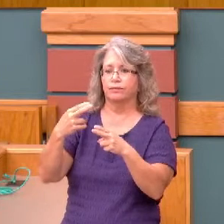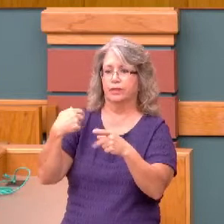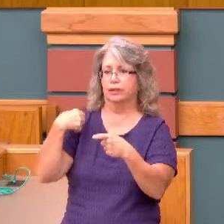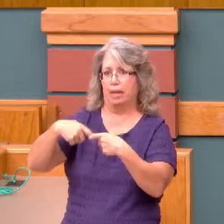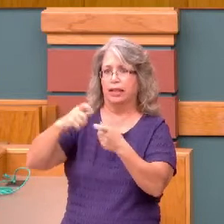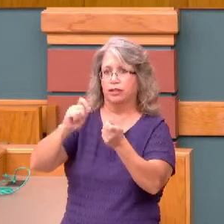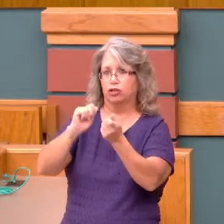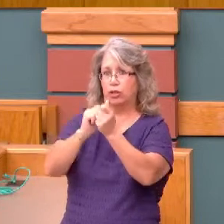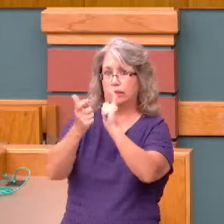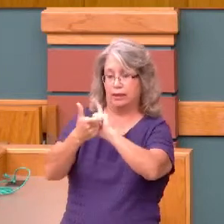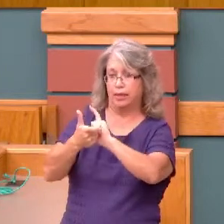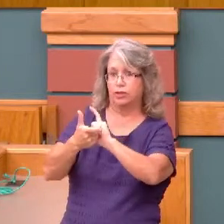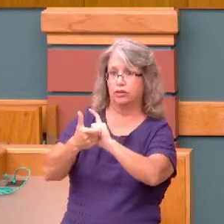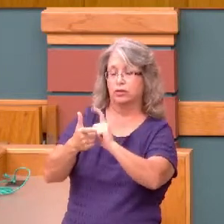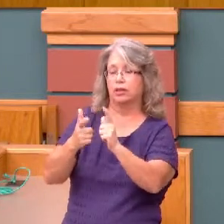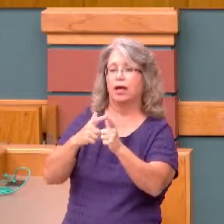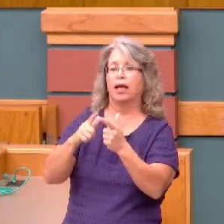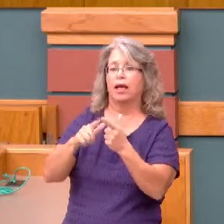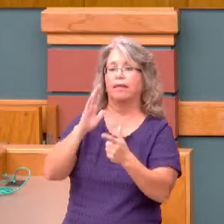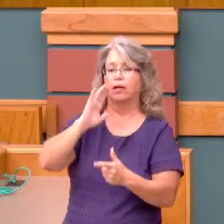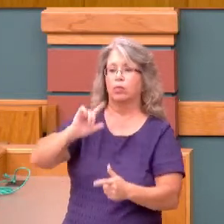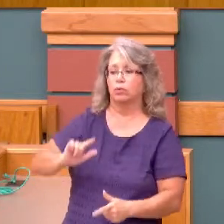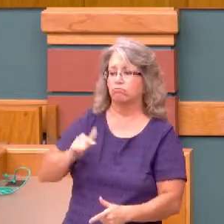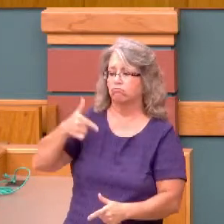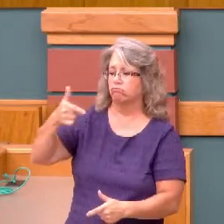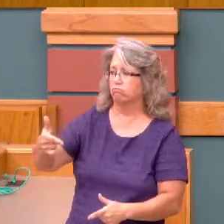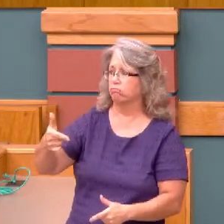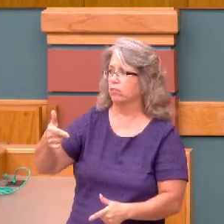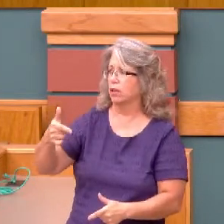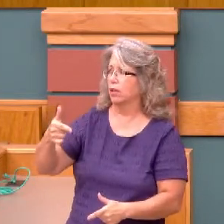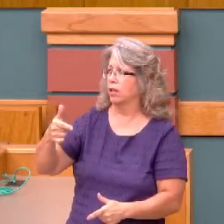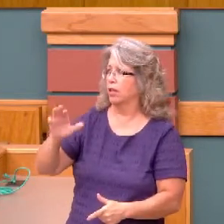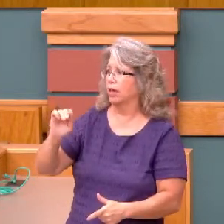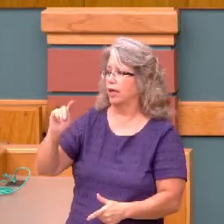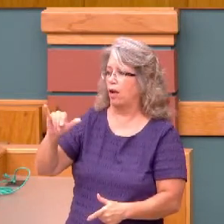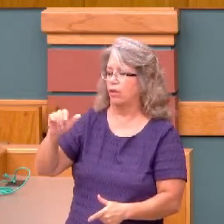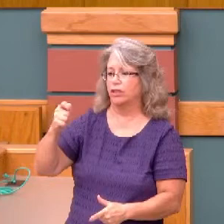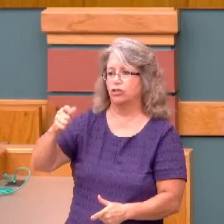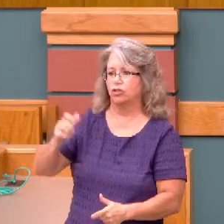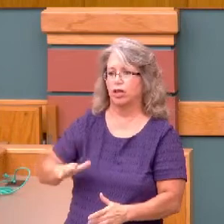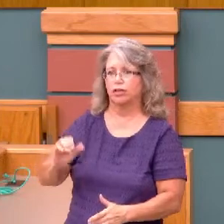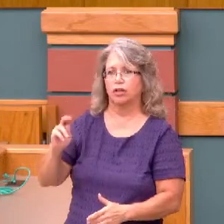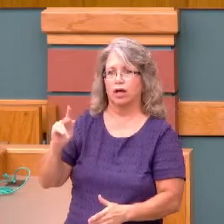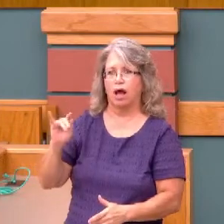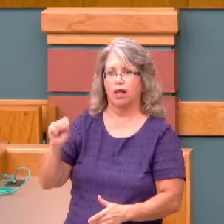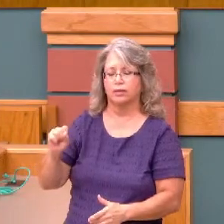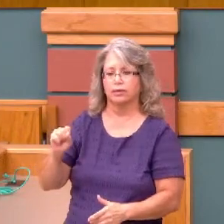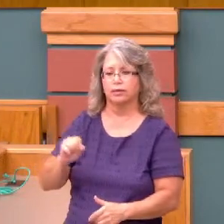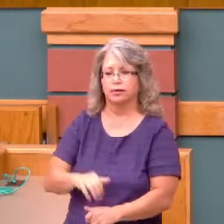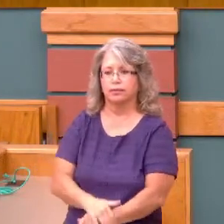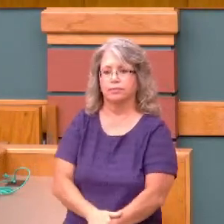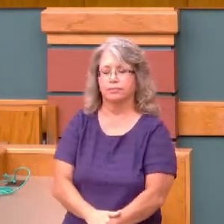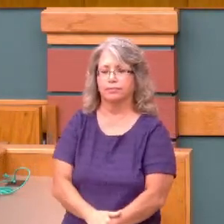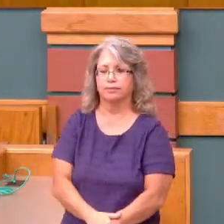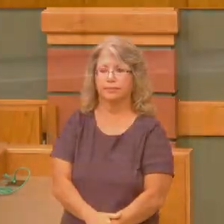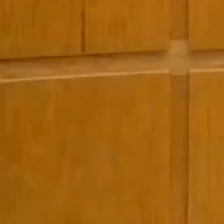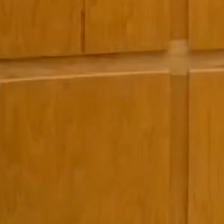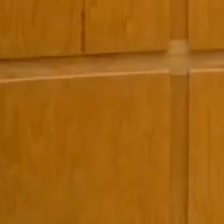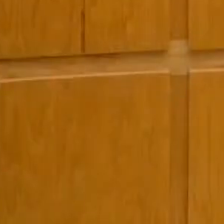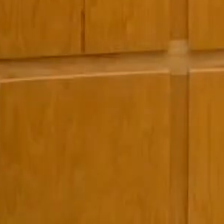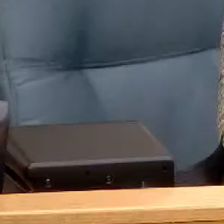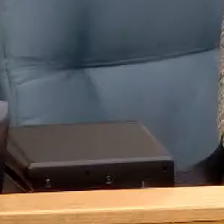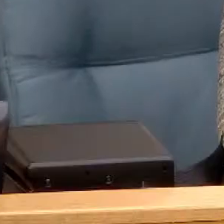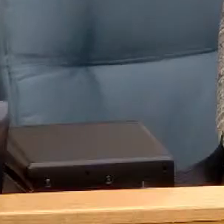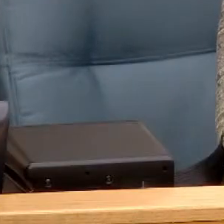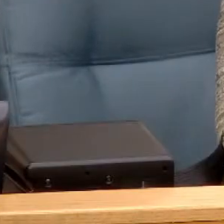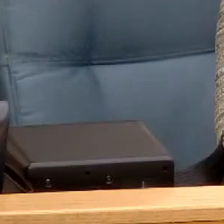and then we'll hear from County Judge Barbara Canales. El lunes pasado, la Administración de Alimentos y Medicamentos otorgó la